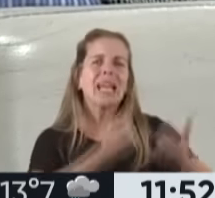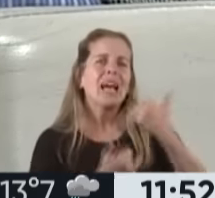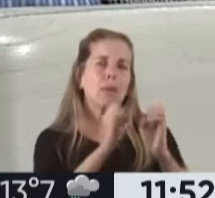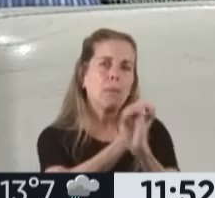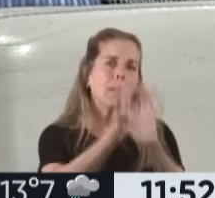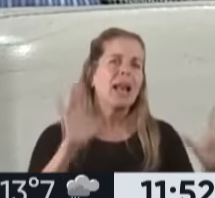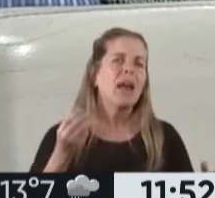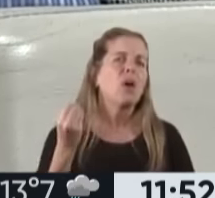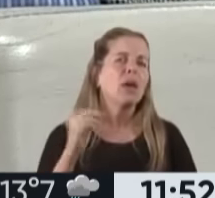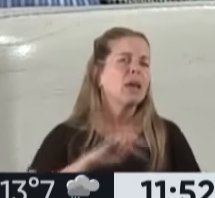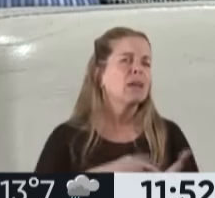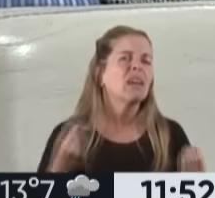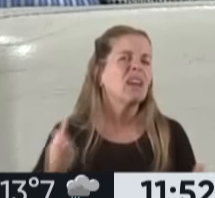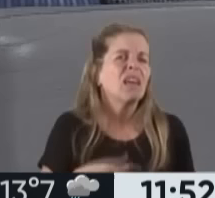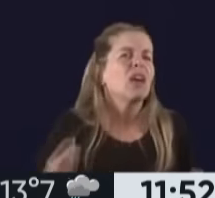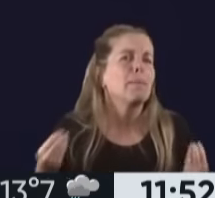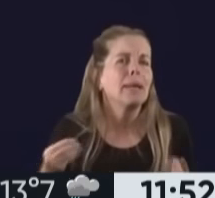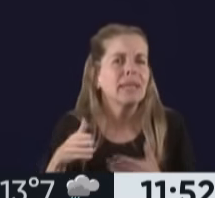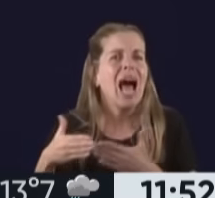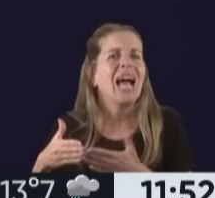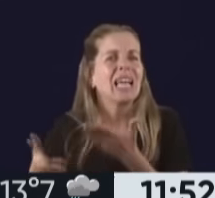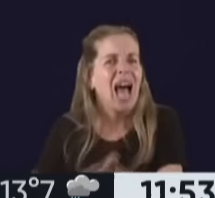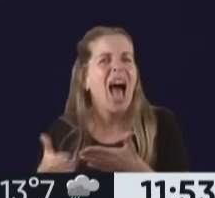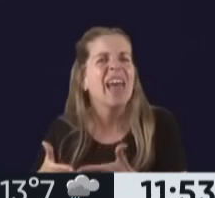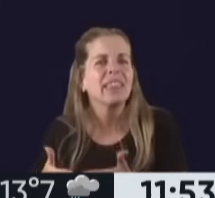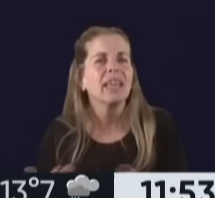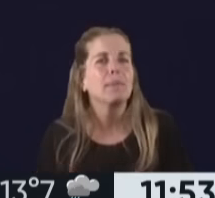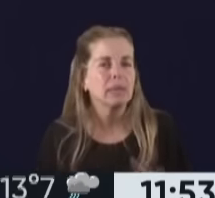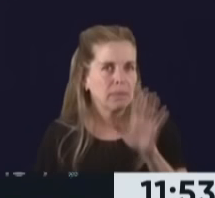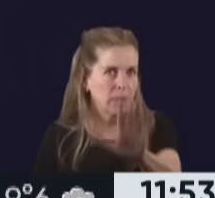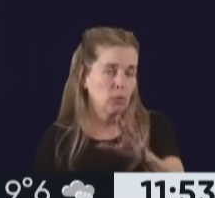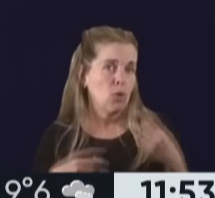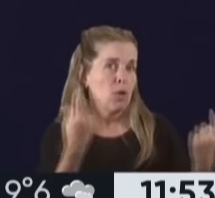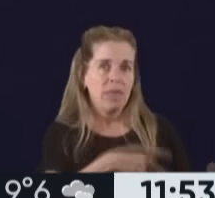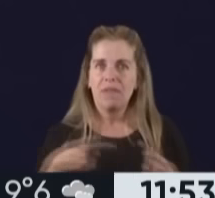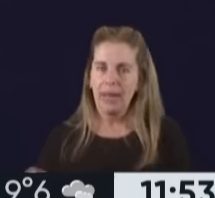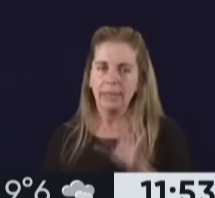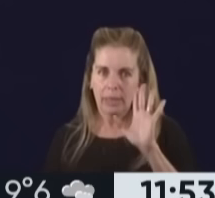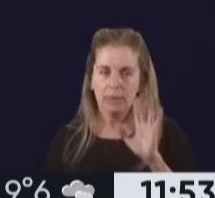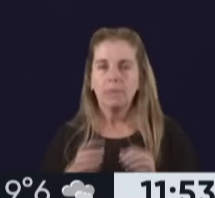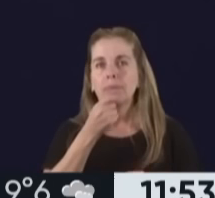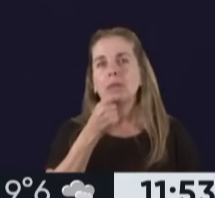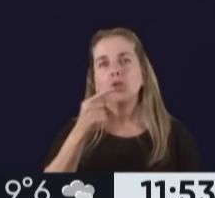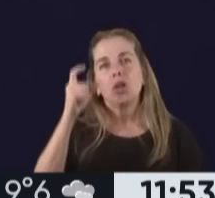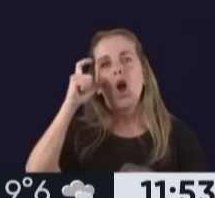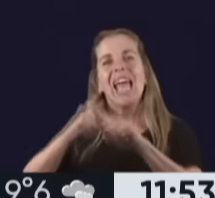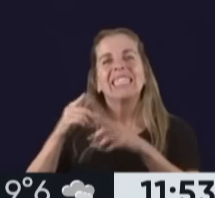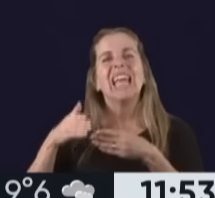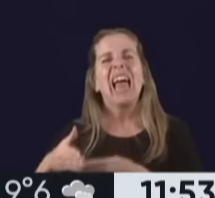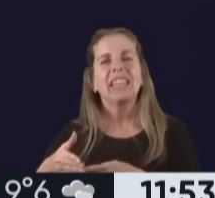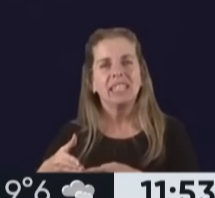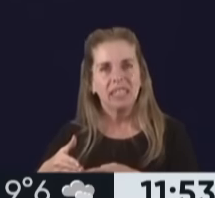significaría eso. Y después, si querés... Sí, igual no, son dos cosas distintas. Una cosa es la reorganización del ex ANDIS, digamos, o de